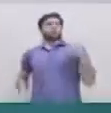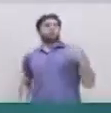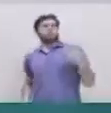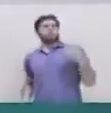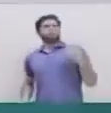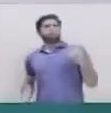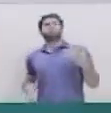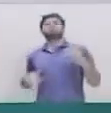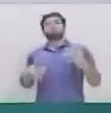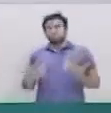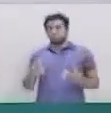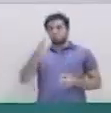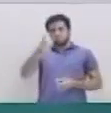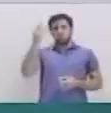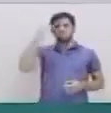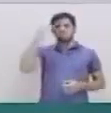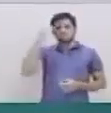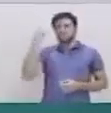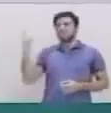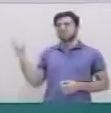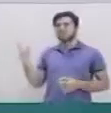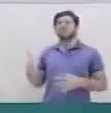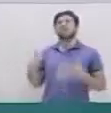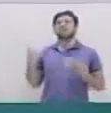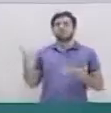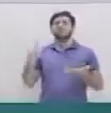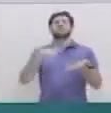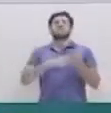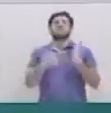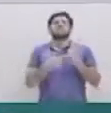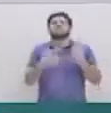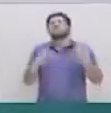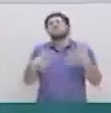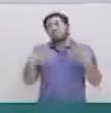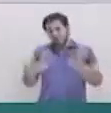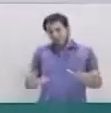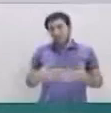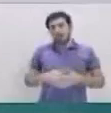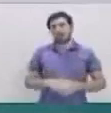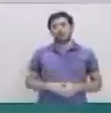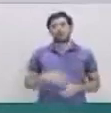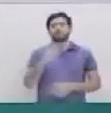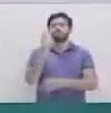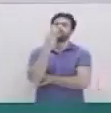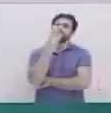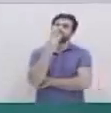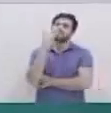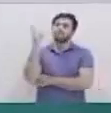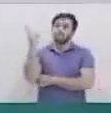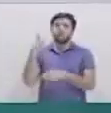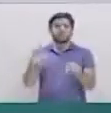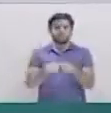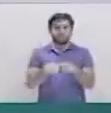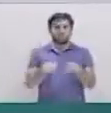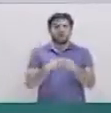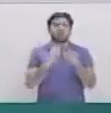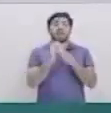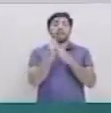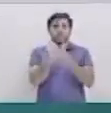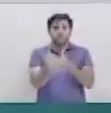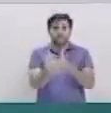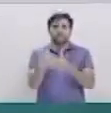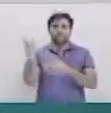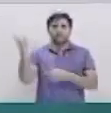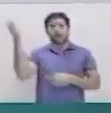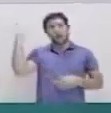imaginas? La historia creo que te la sabes, igual que ustedes. Pero, ¿qué te simboliza Tecunumán? Bueno, es como un líder